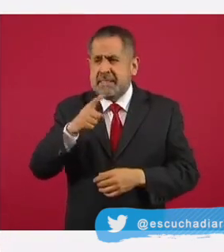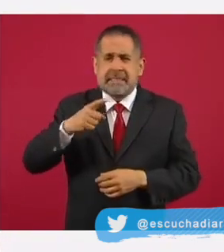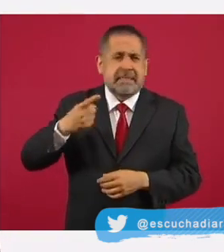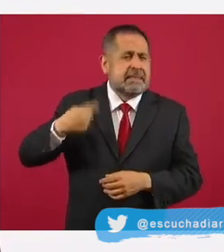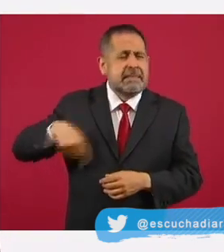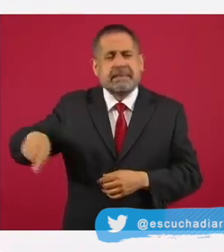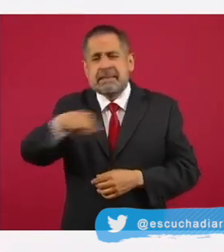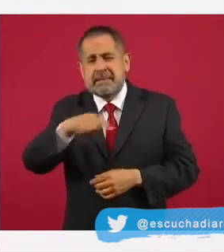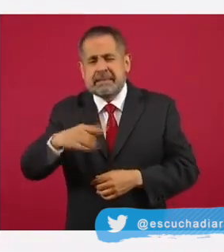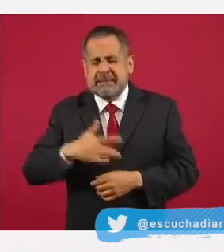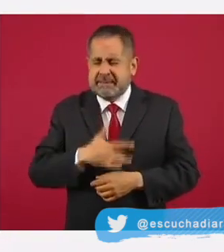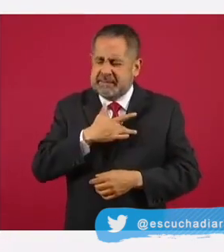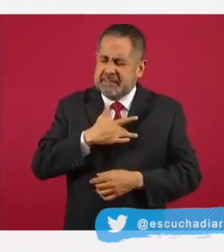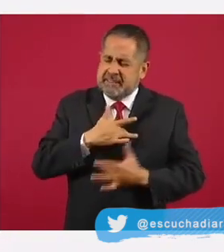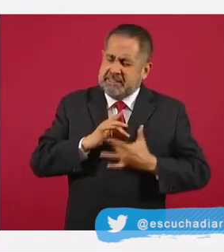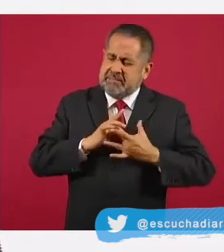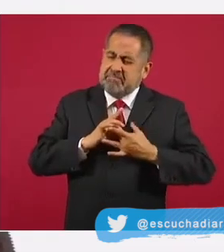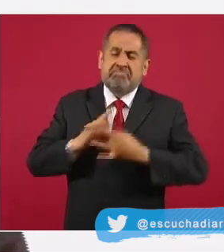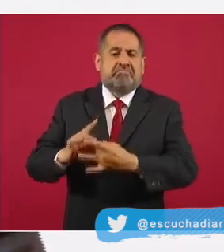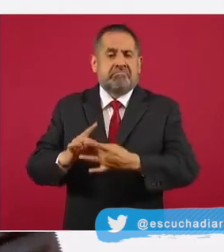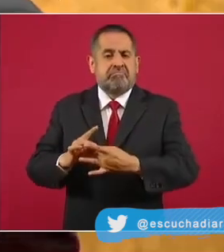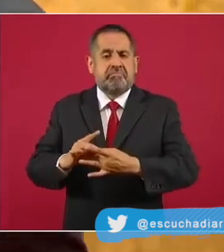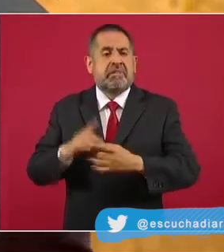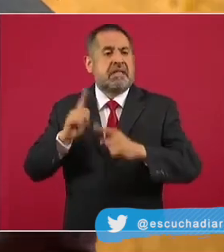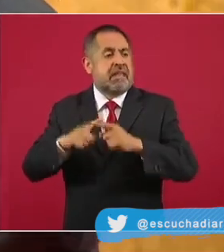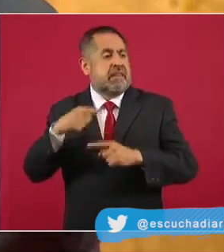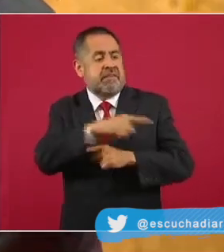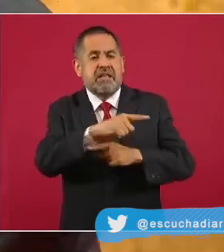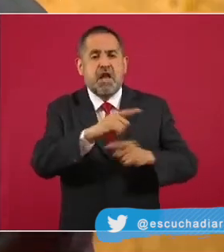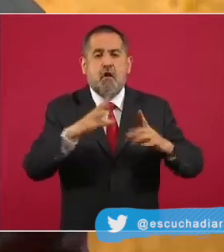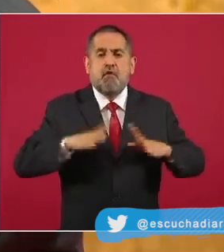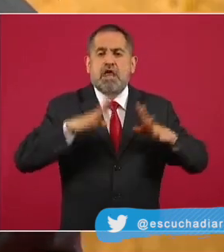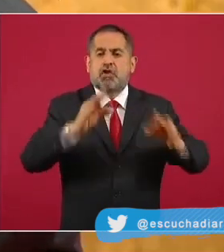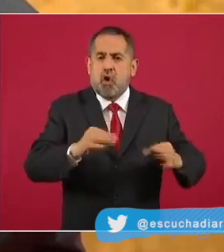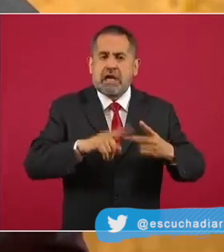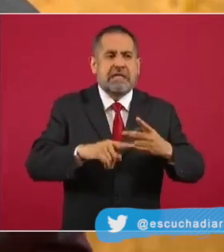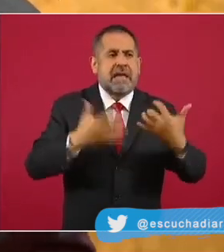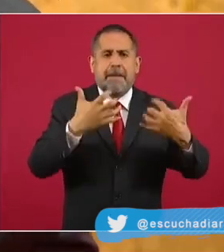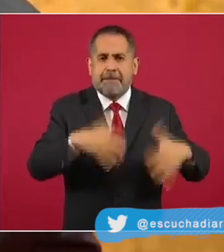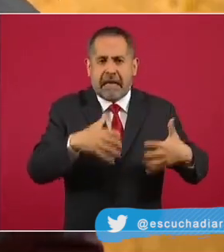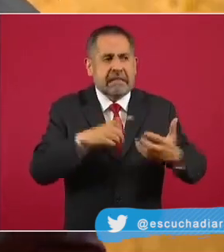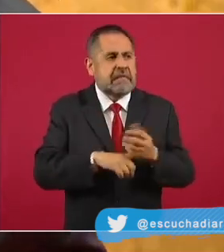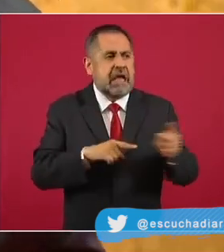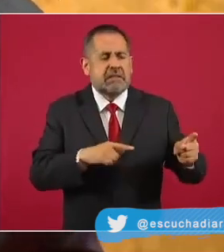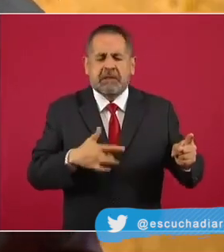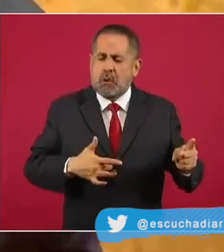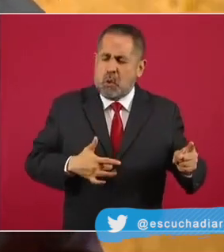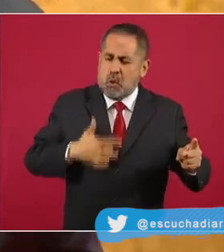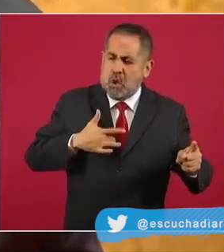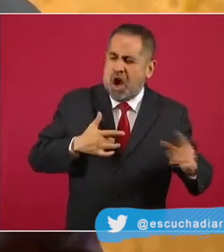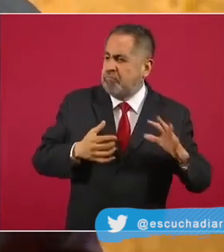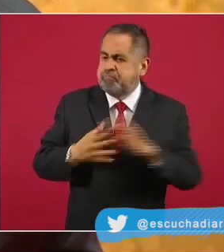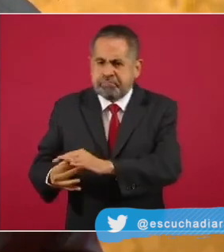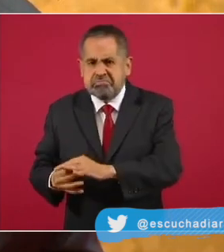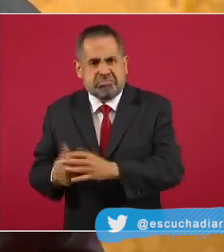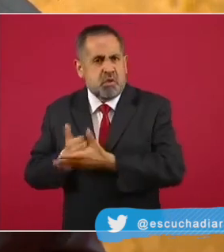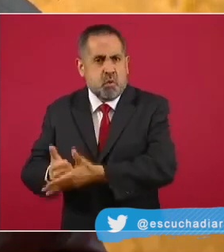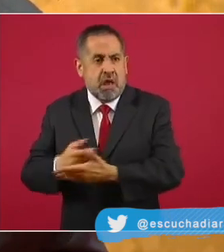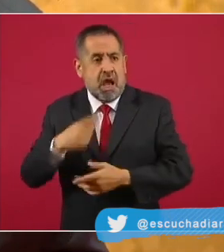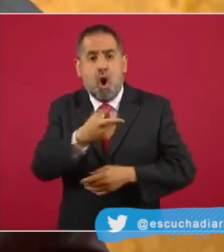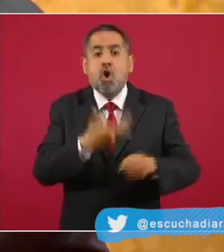humanismo demostrado por fundaciones de empresas y hospitales